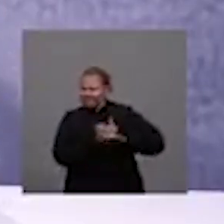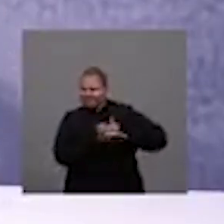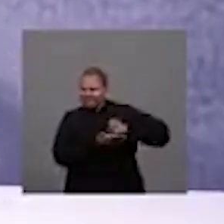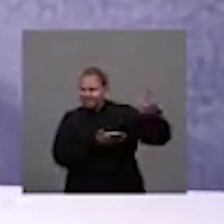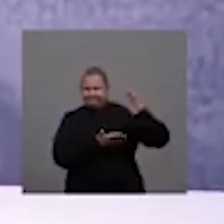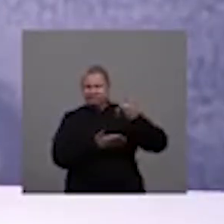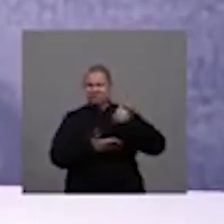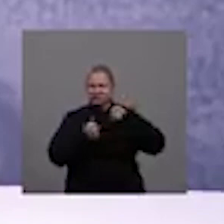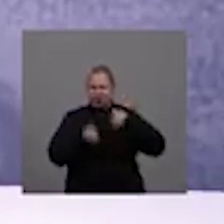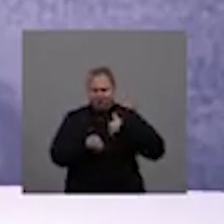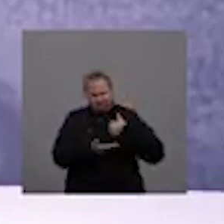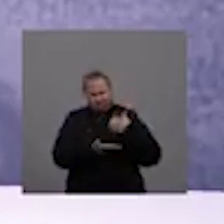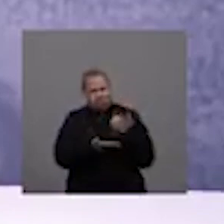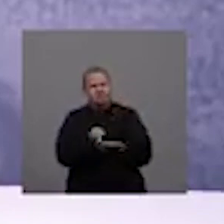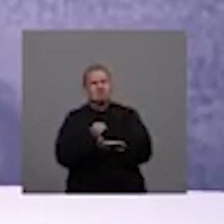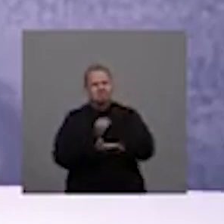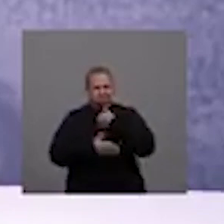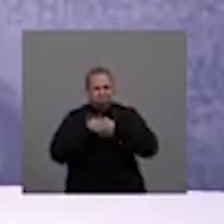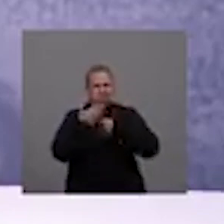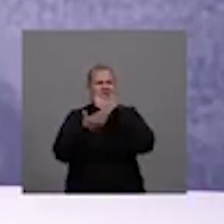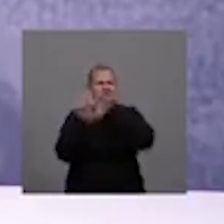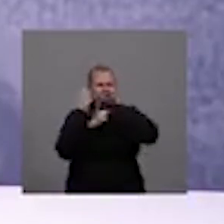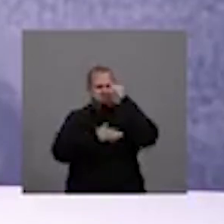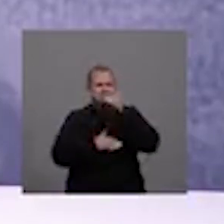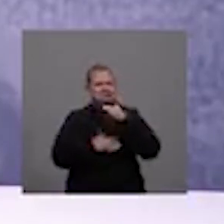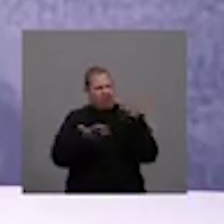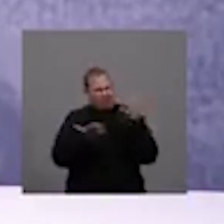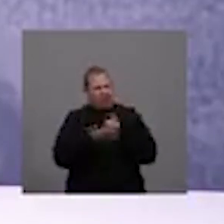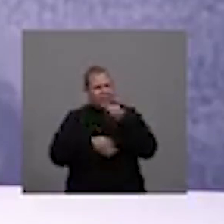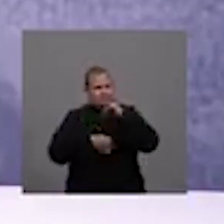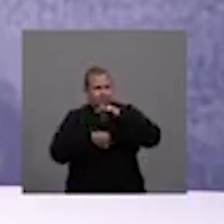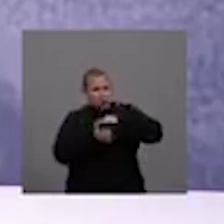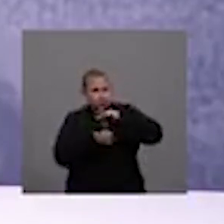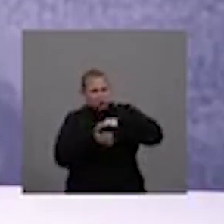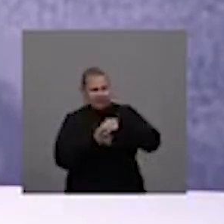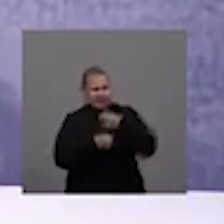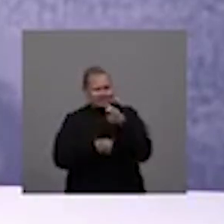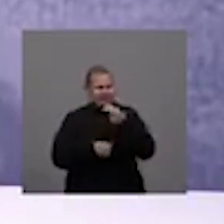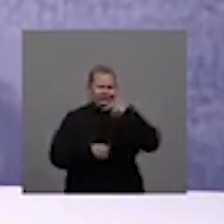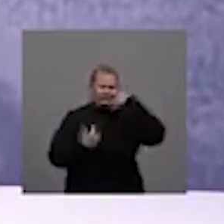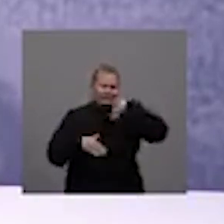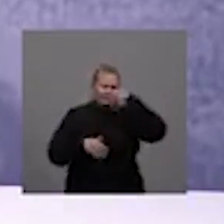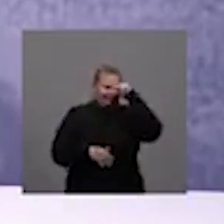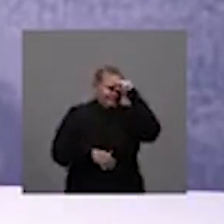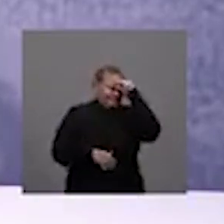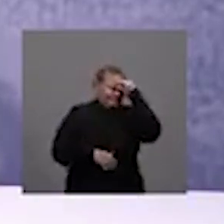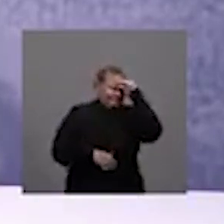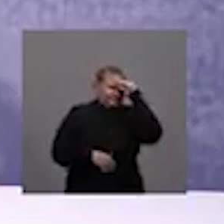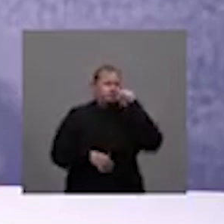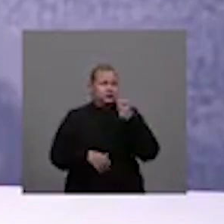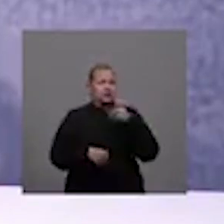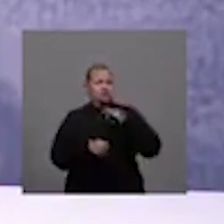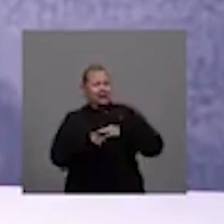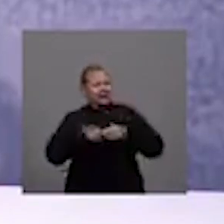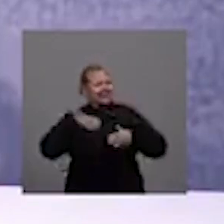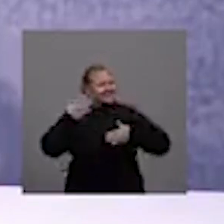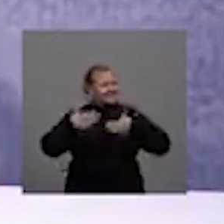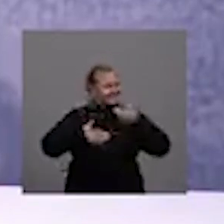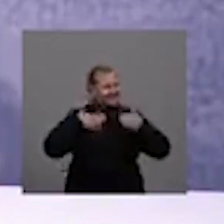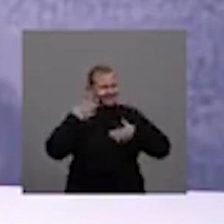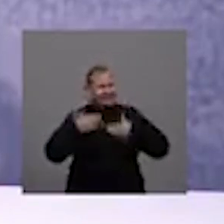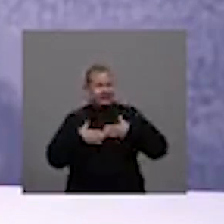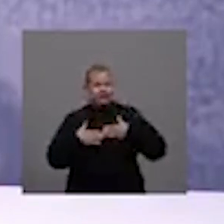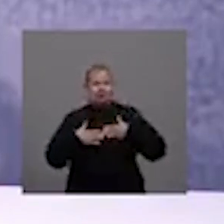tren eléctrico desde El Salto hasta Zapopan. Además, criticó el rezago de 12 años por parte del gobierno federal en materia